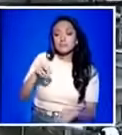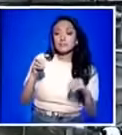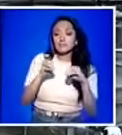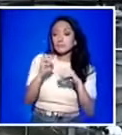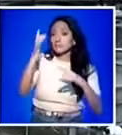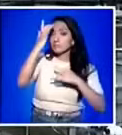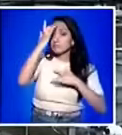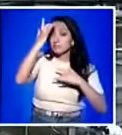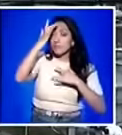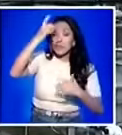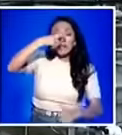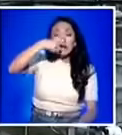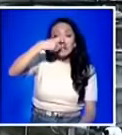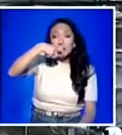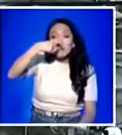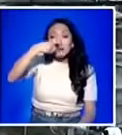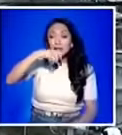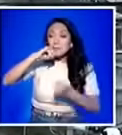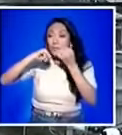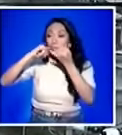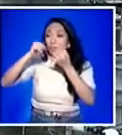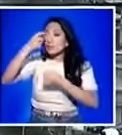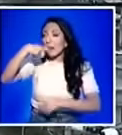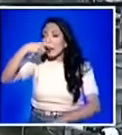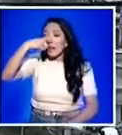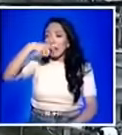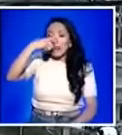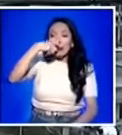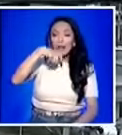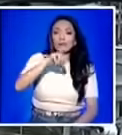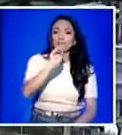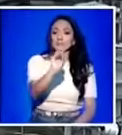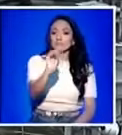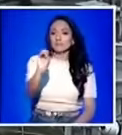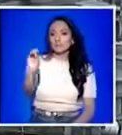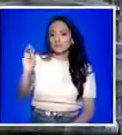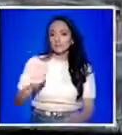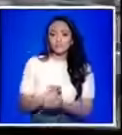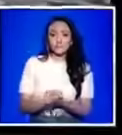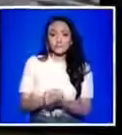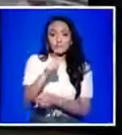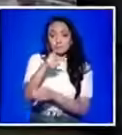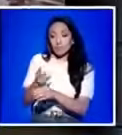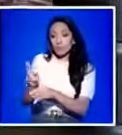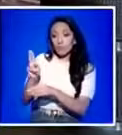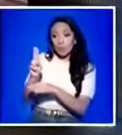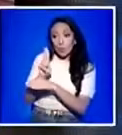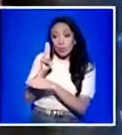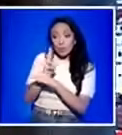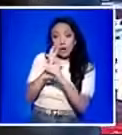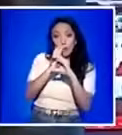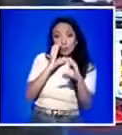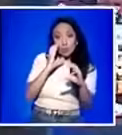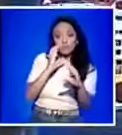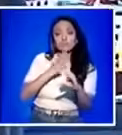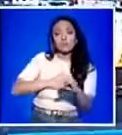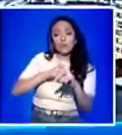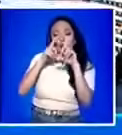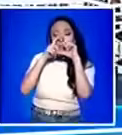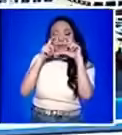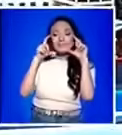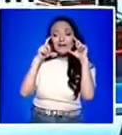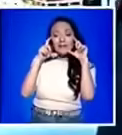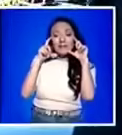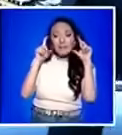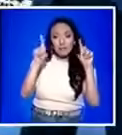de gripes y distintos virus gripales. Así que a tener mucho cuidado. Si va a subir al transporte público, use por favor mascarilla.